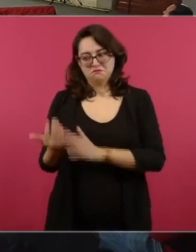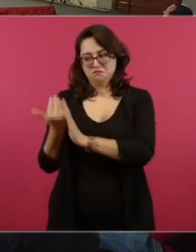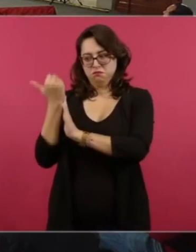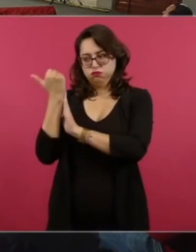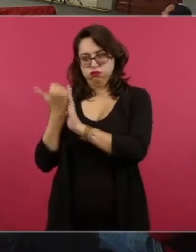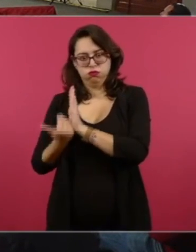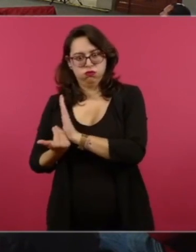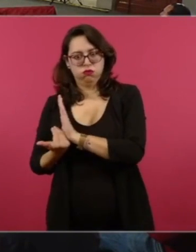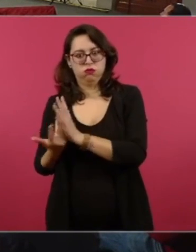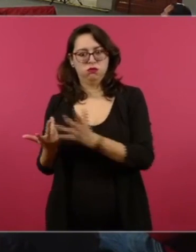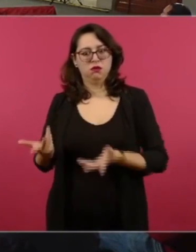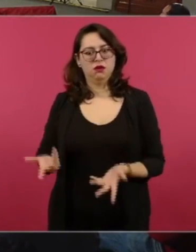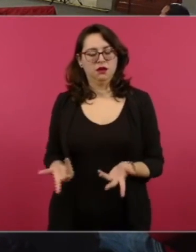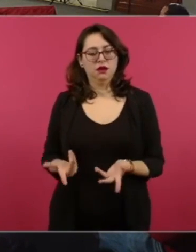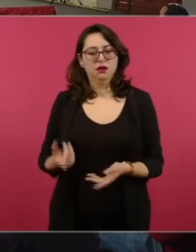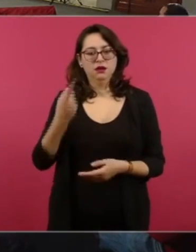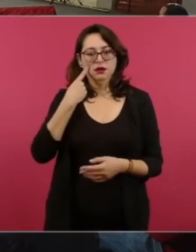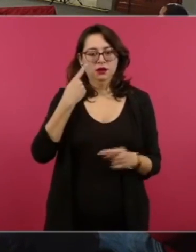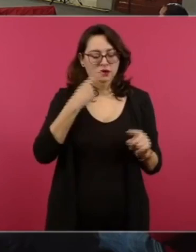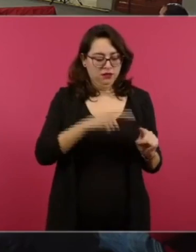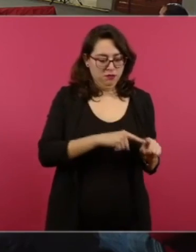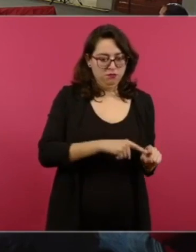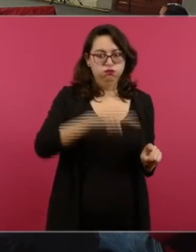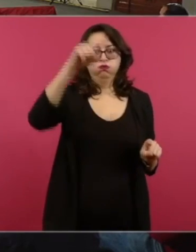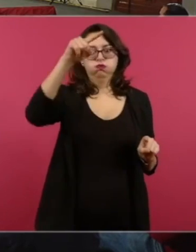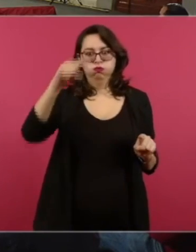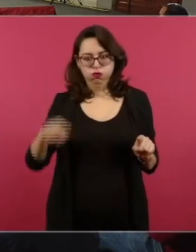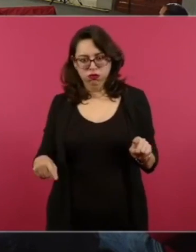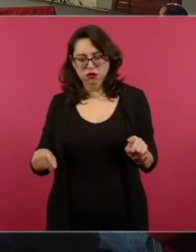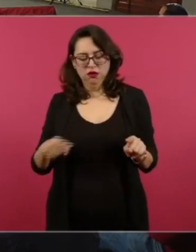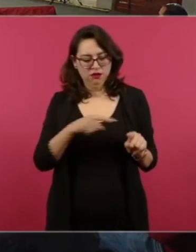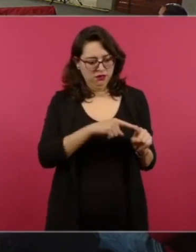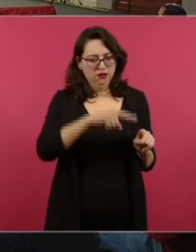que mostraba ese pico, es Calderón.